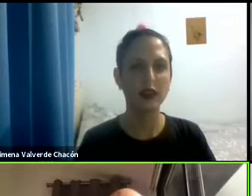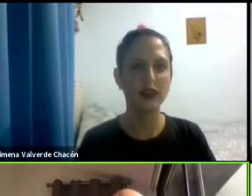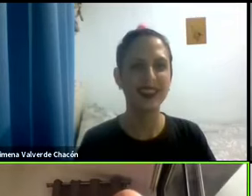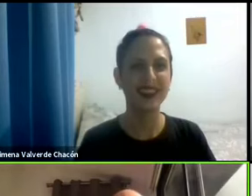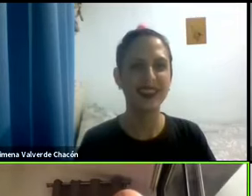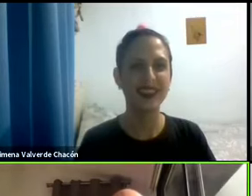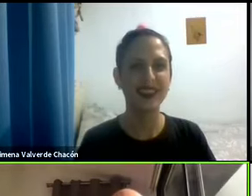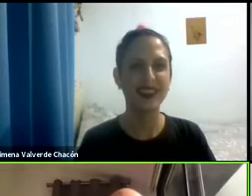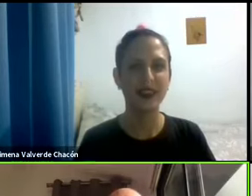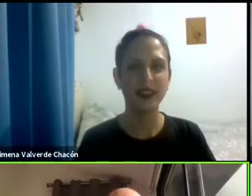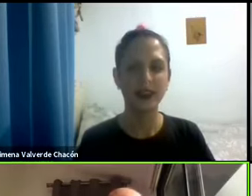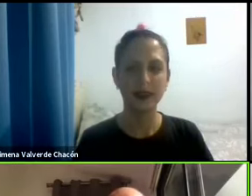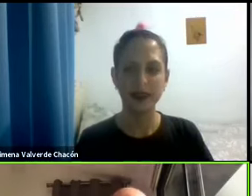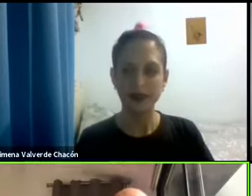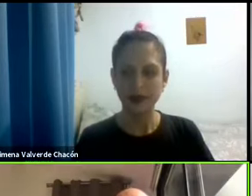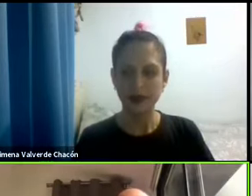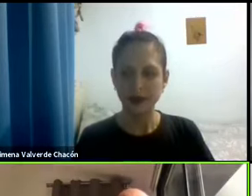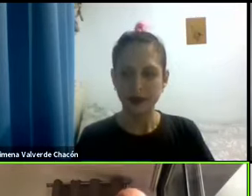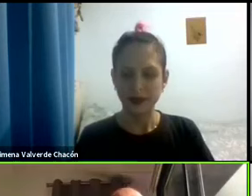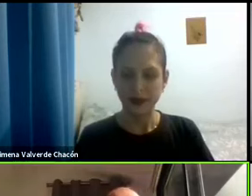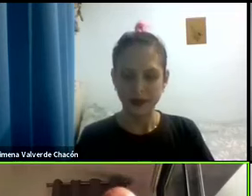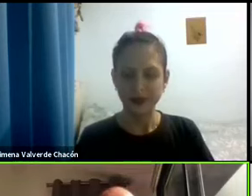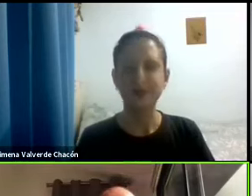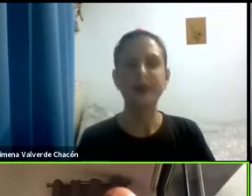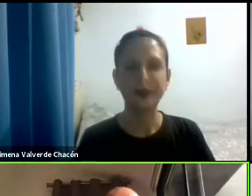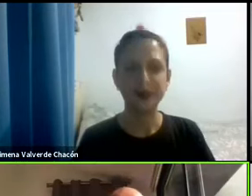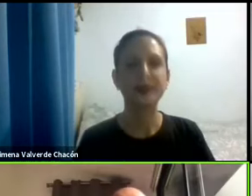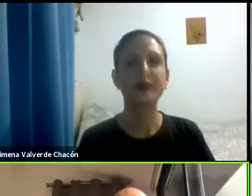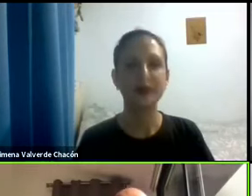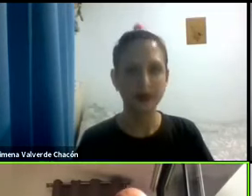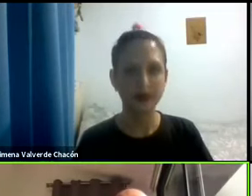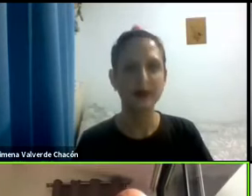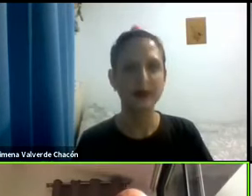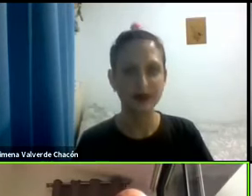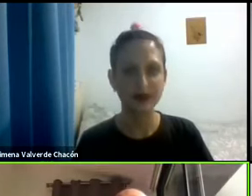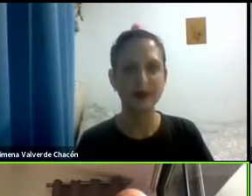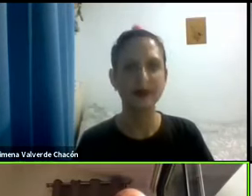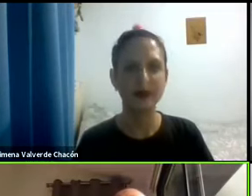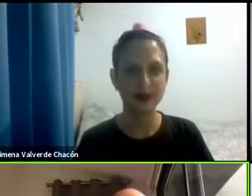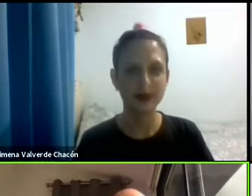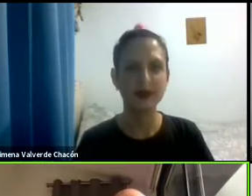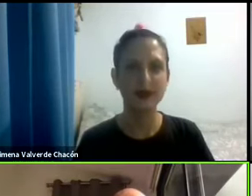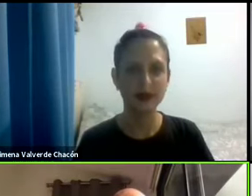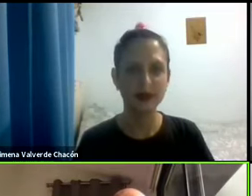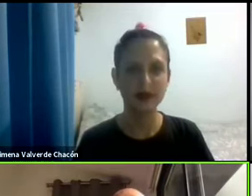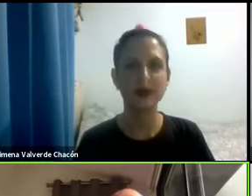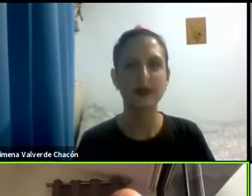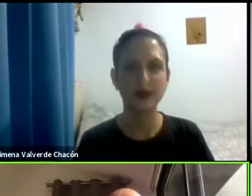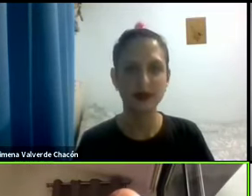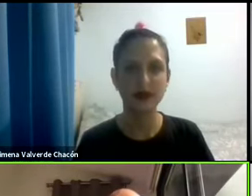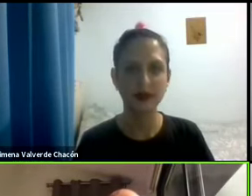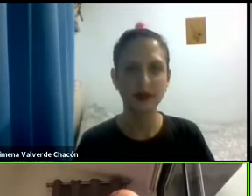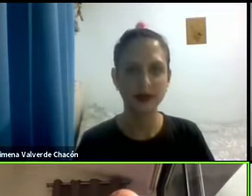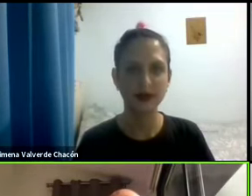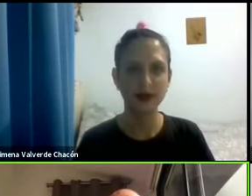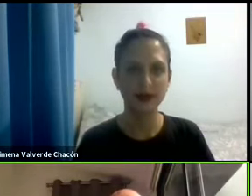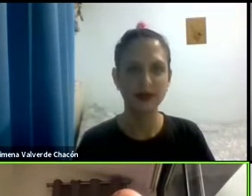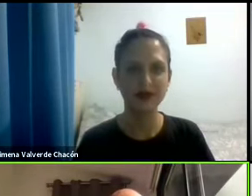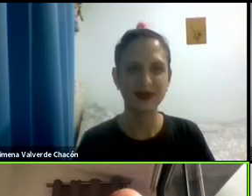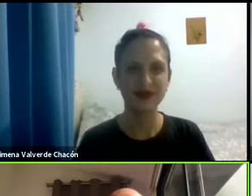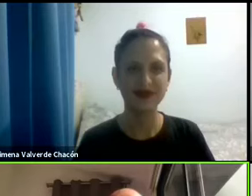no le salgan el miedo la acompaña en todas las fases de su vida ella se presenta como una persona budista